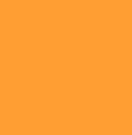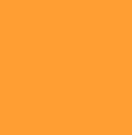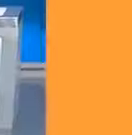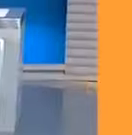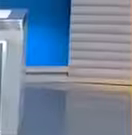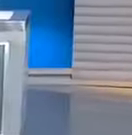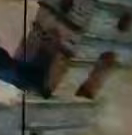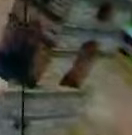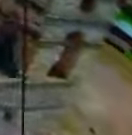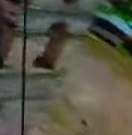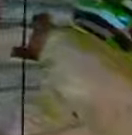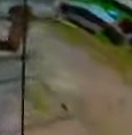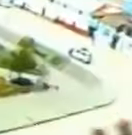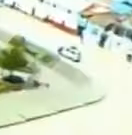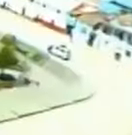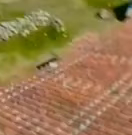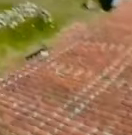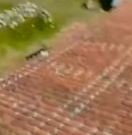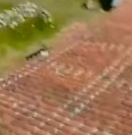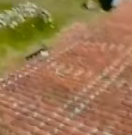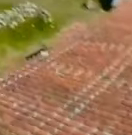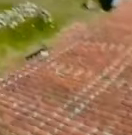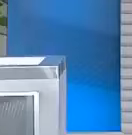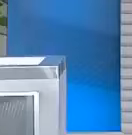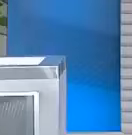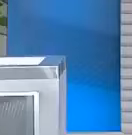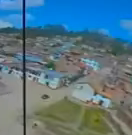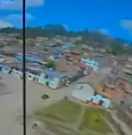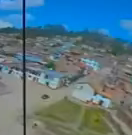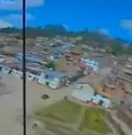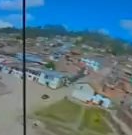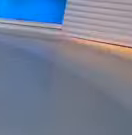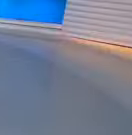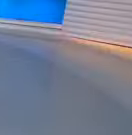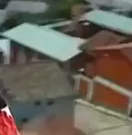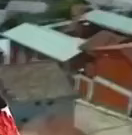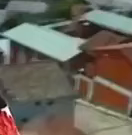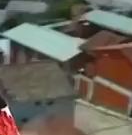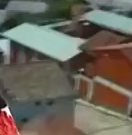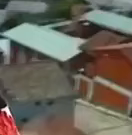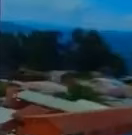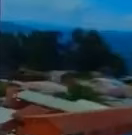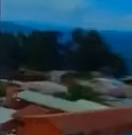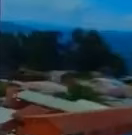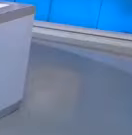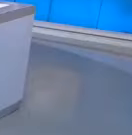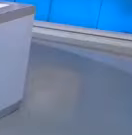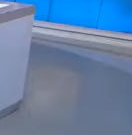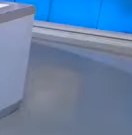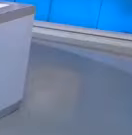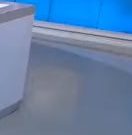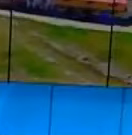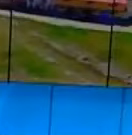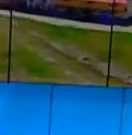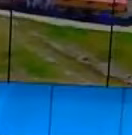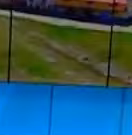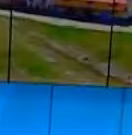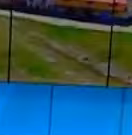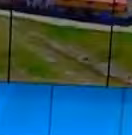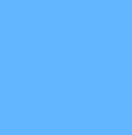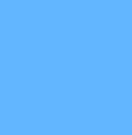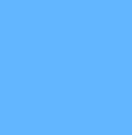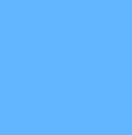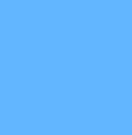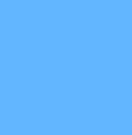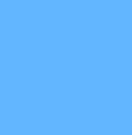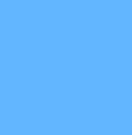A las 5:30, Ñohanchik, el primer noticiero en quechua de la televisión peruana, información plural y relevante. A